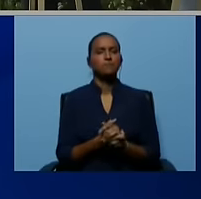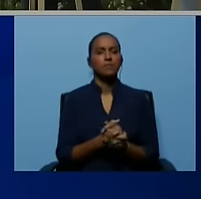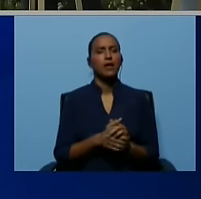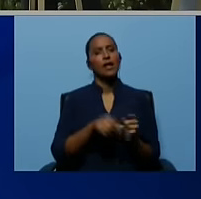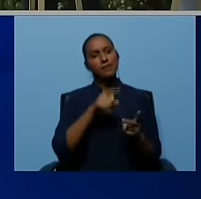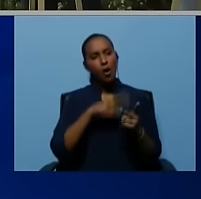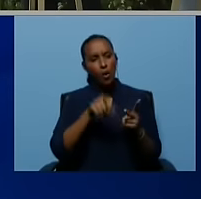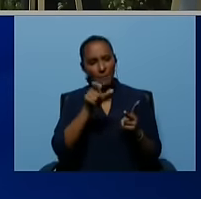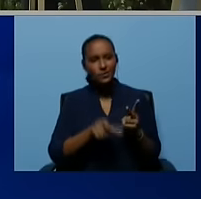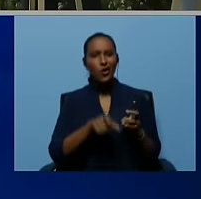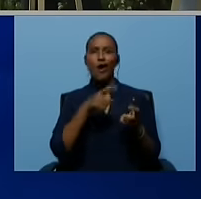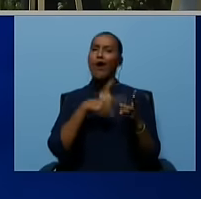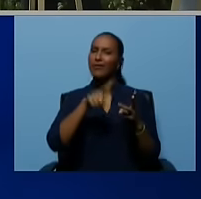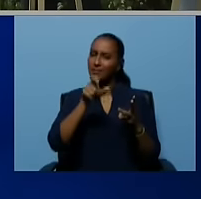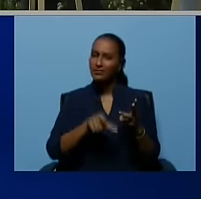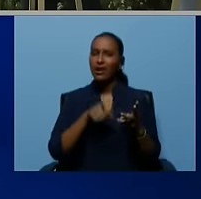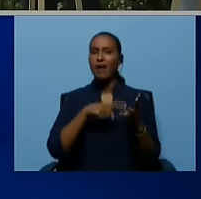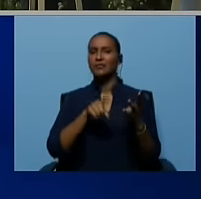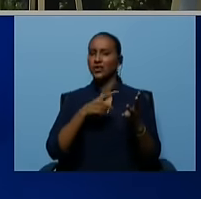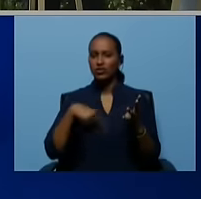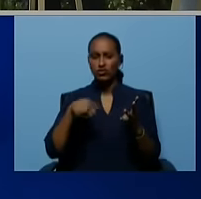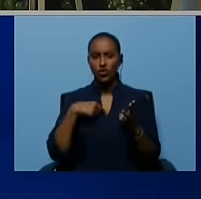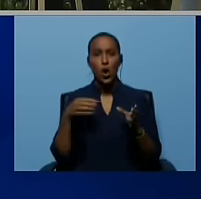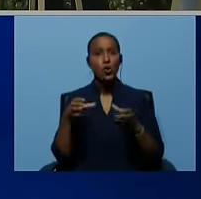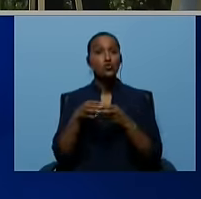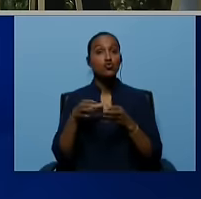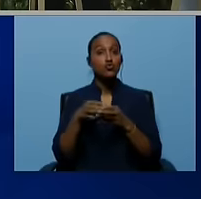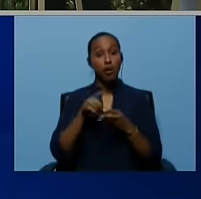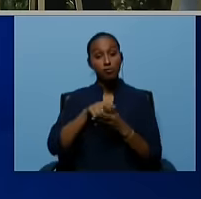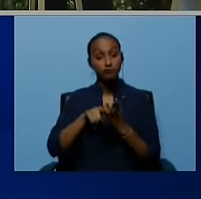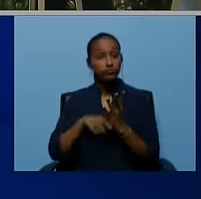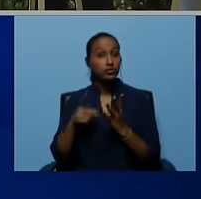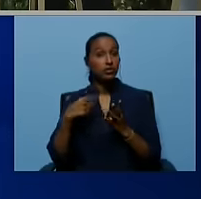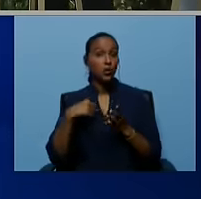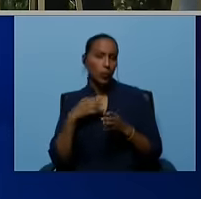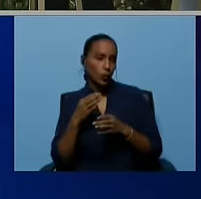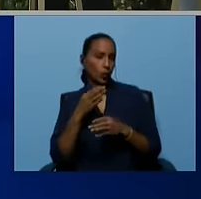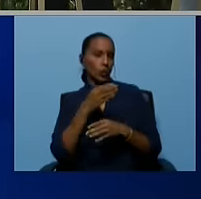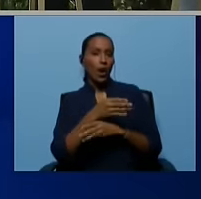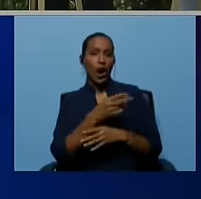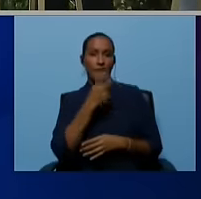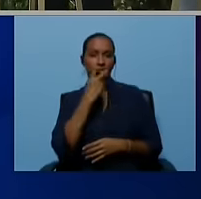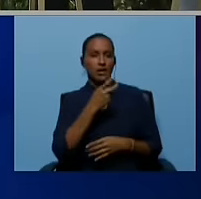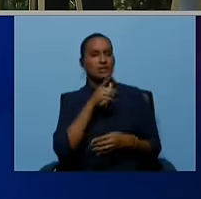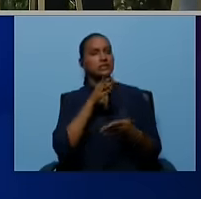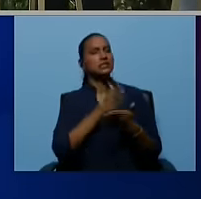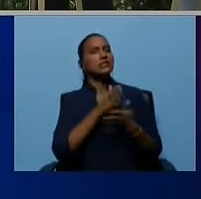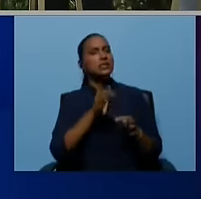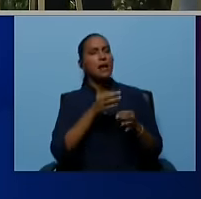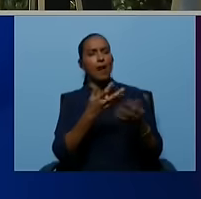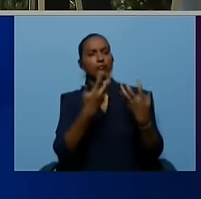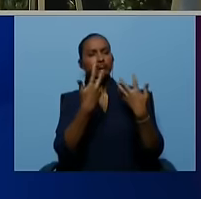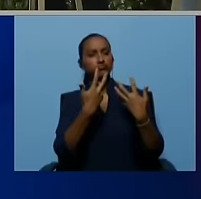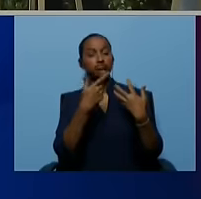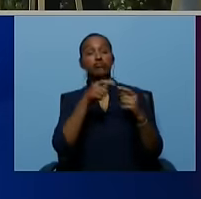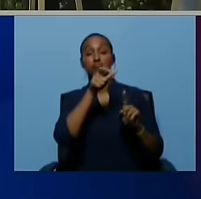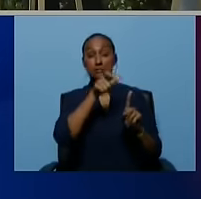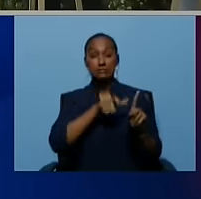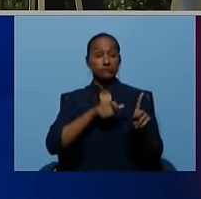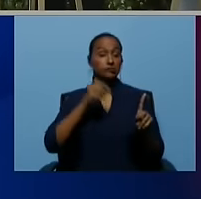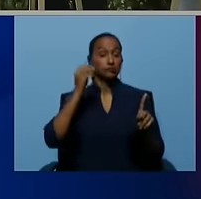Vélez, Pedro Infante, padre y yo, siempre a Fuenmayor, que nos daba grandes orientaciones. Un señor sabio.